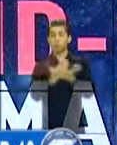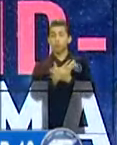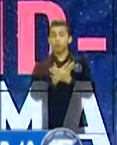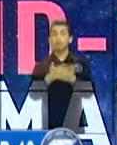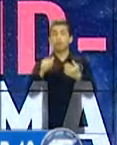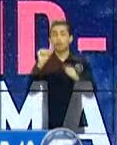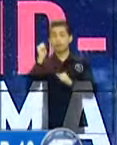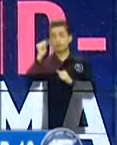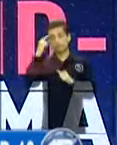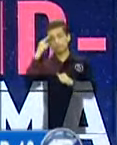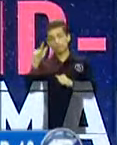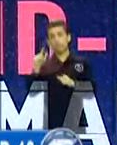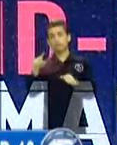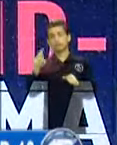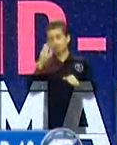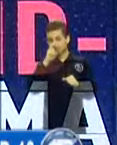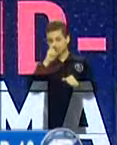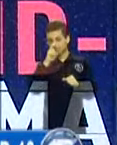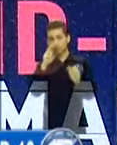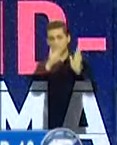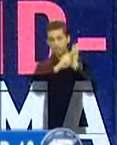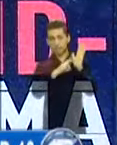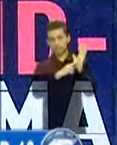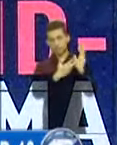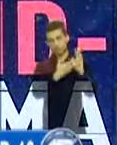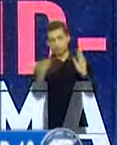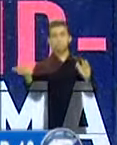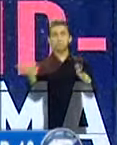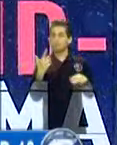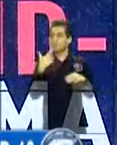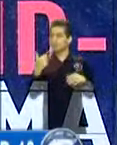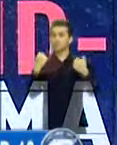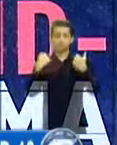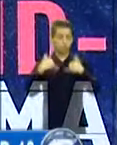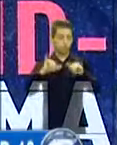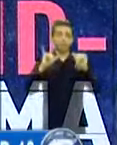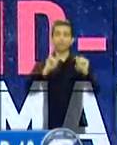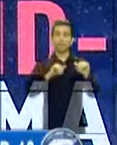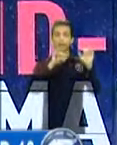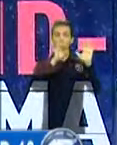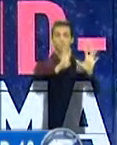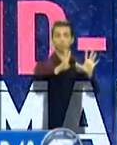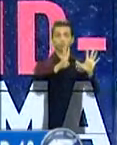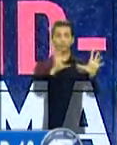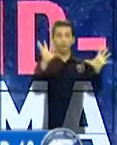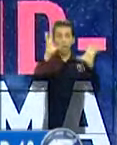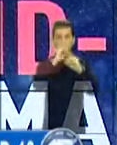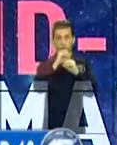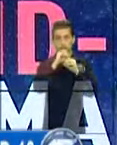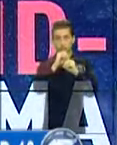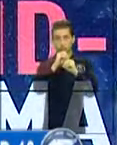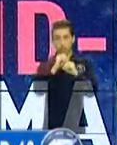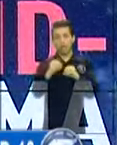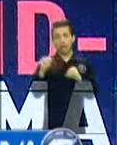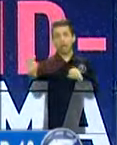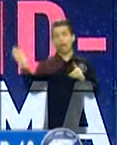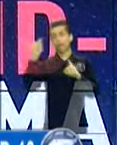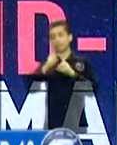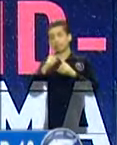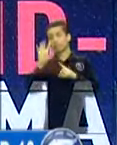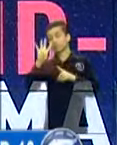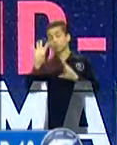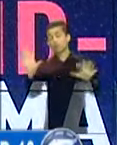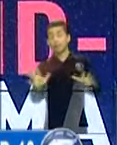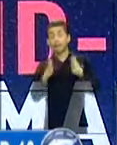tomar en cuenta que permanece la restricción de movilidad desde las 9 de la noche de un día hasta las 4 de la mañana del siguiente, y